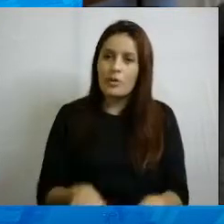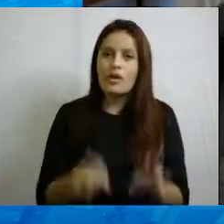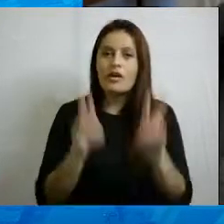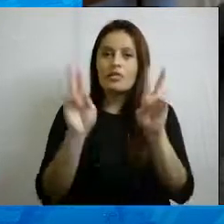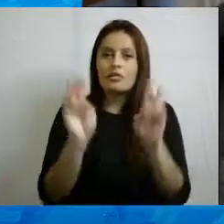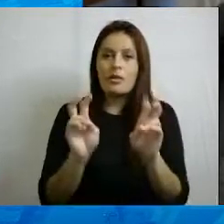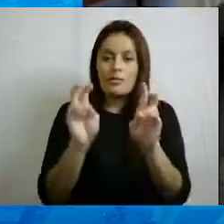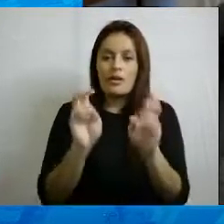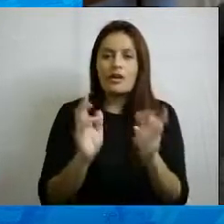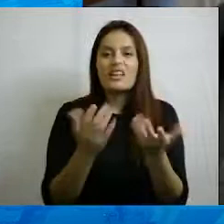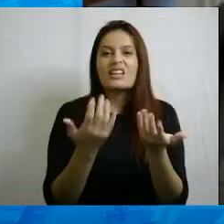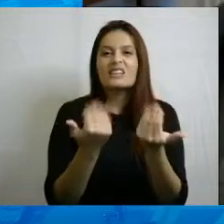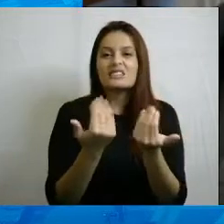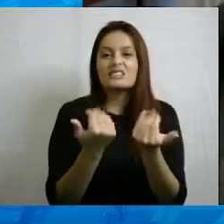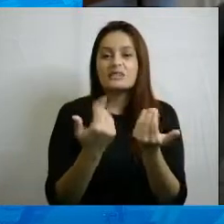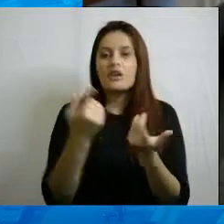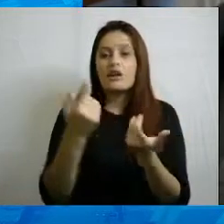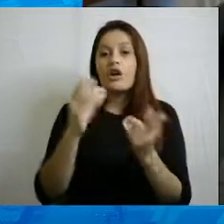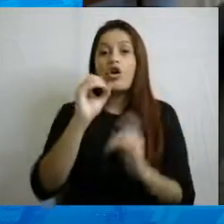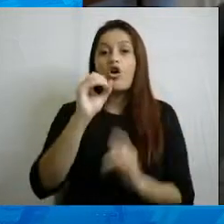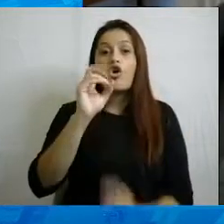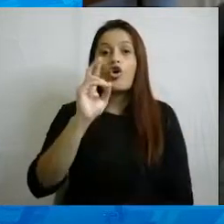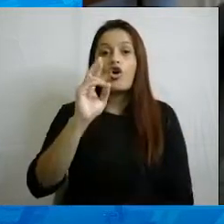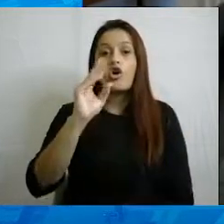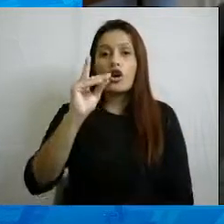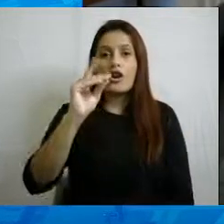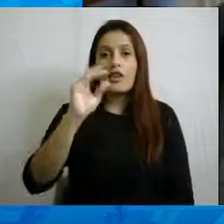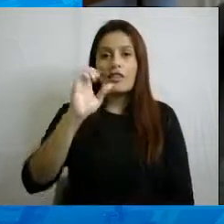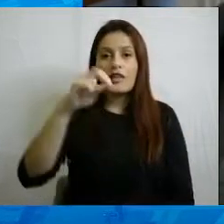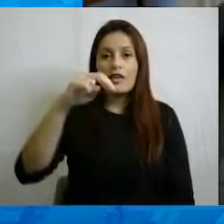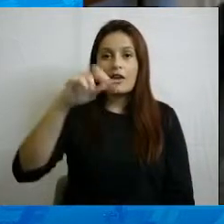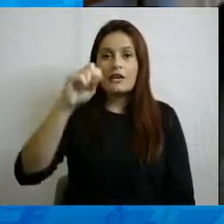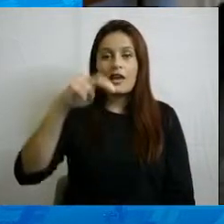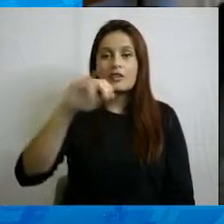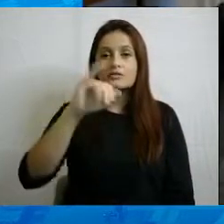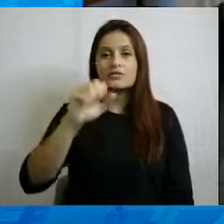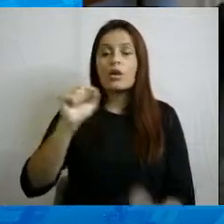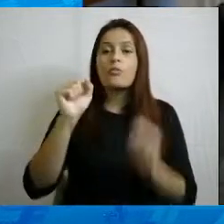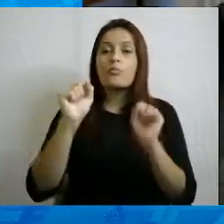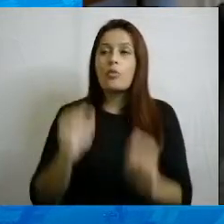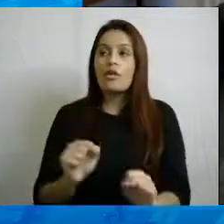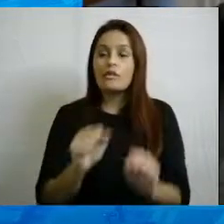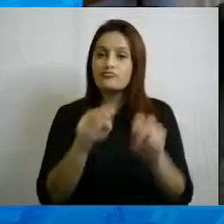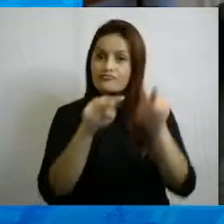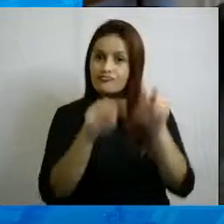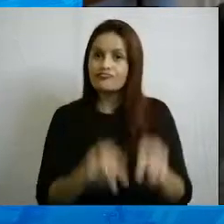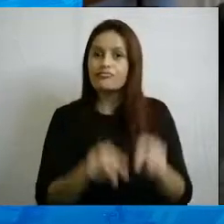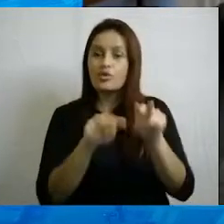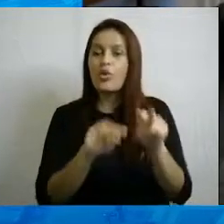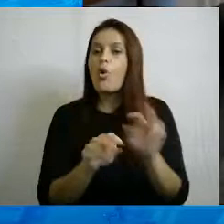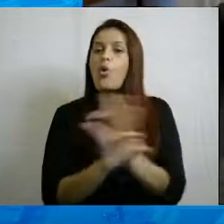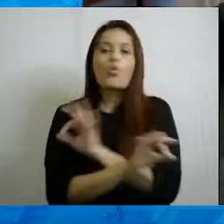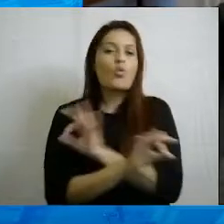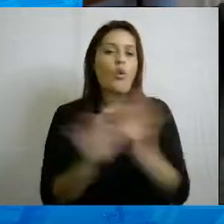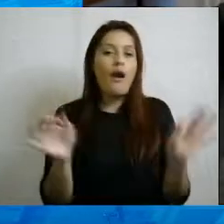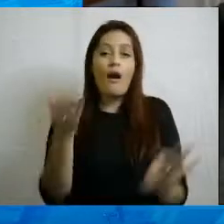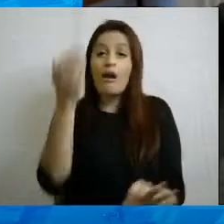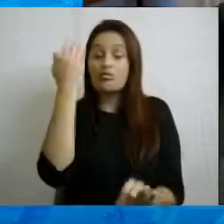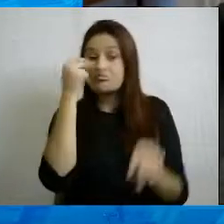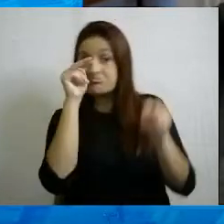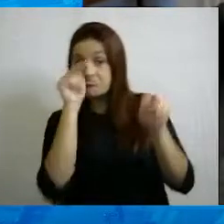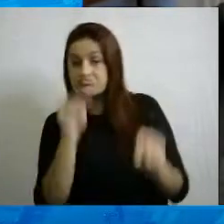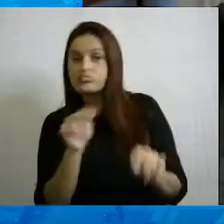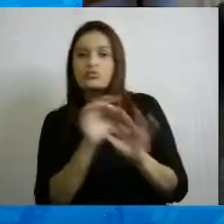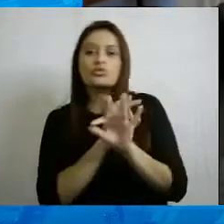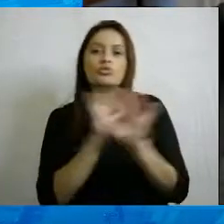poder que esta ordenanza se pudiese fiscalizar. Debo decirle que esta ordenanza nunca se ha fiscalizado durante el